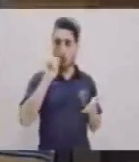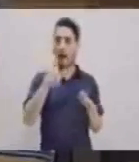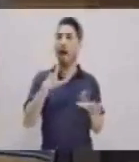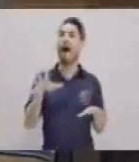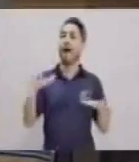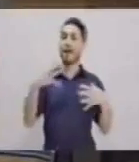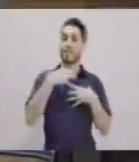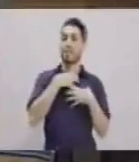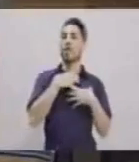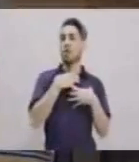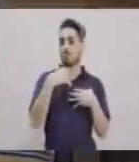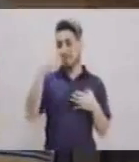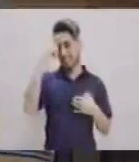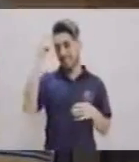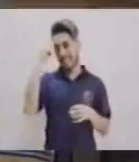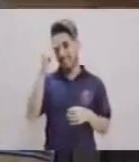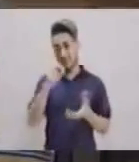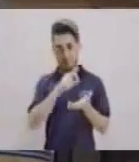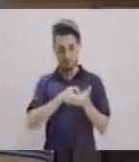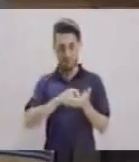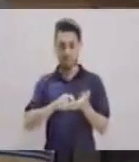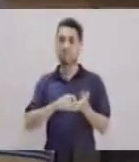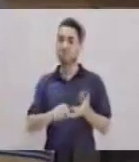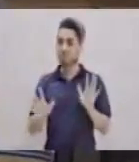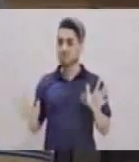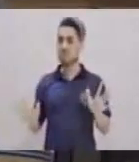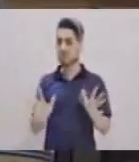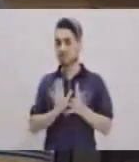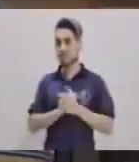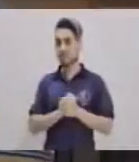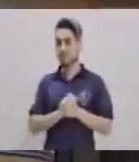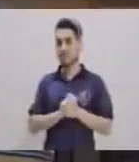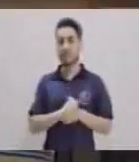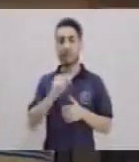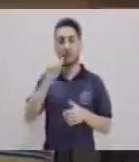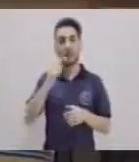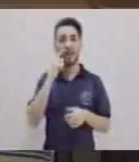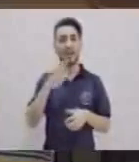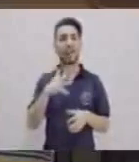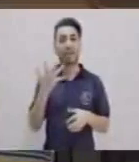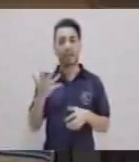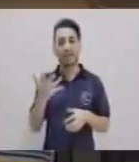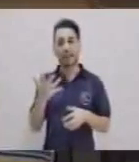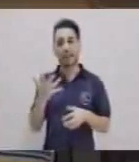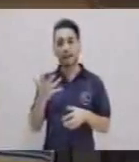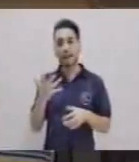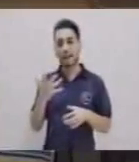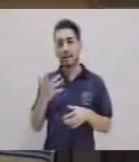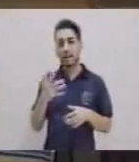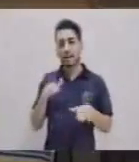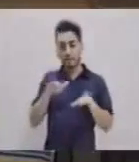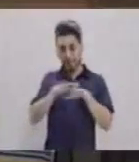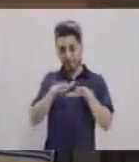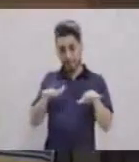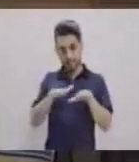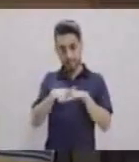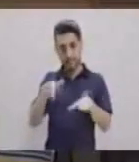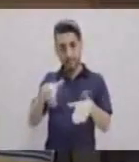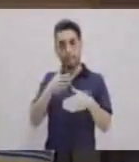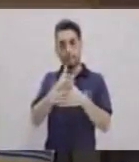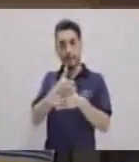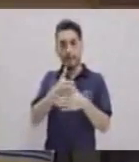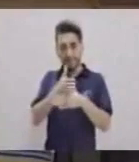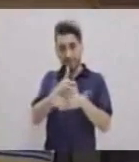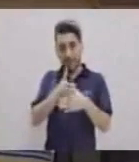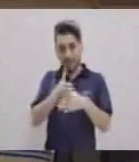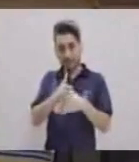un valor agregado al producto final que usted va a realizar. Vamos a trabajar ahora entonces con la superficie de